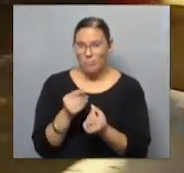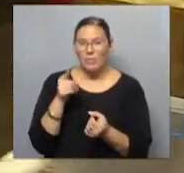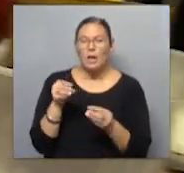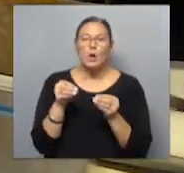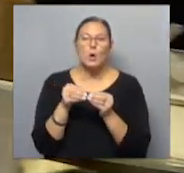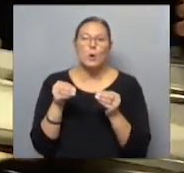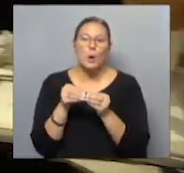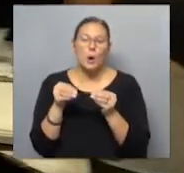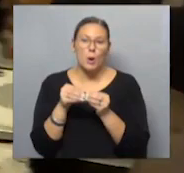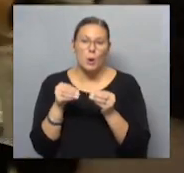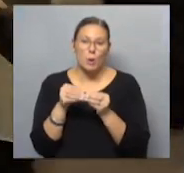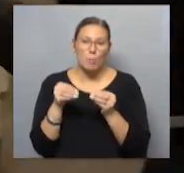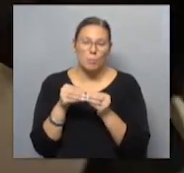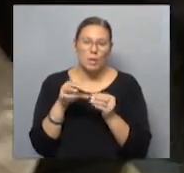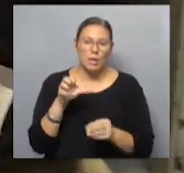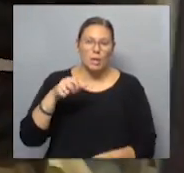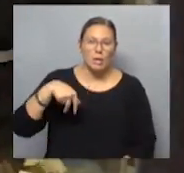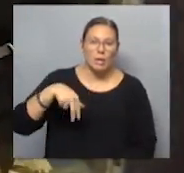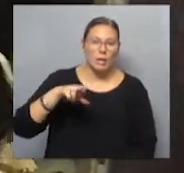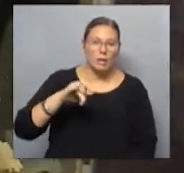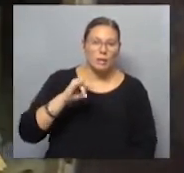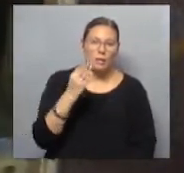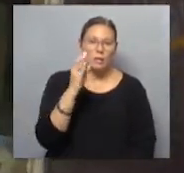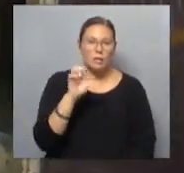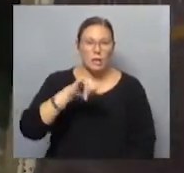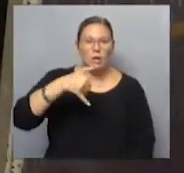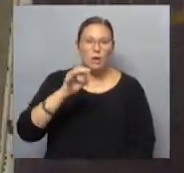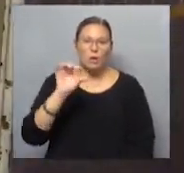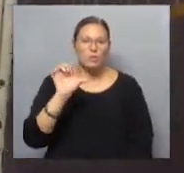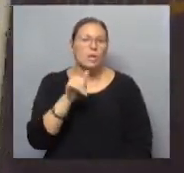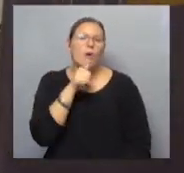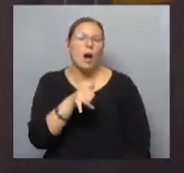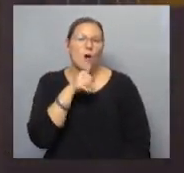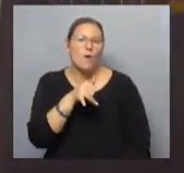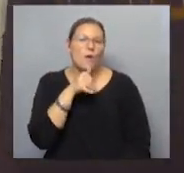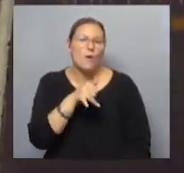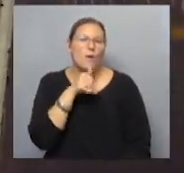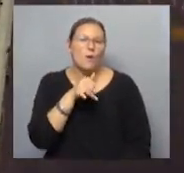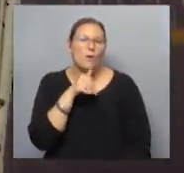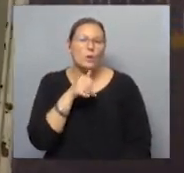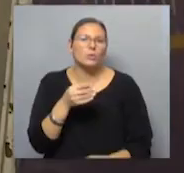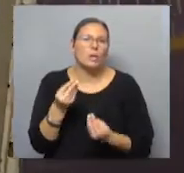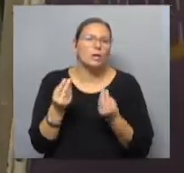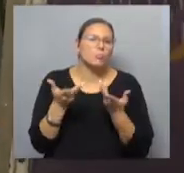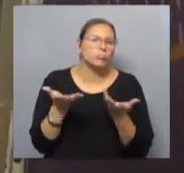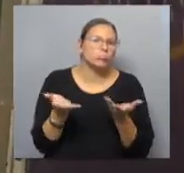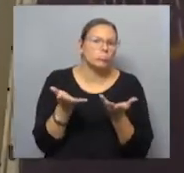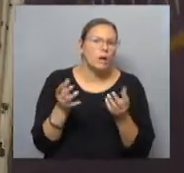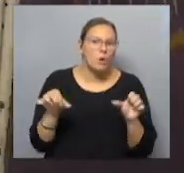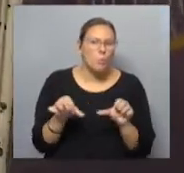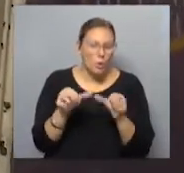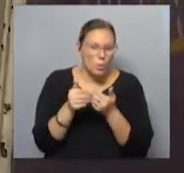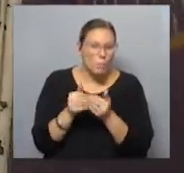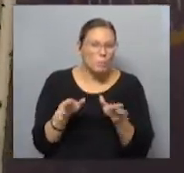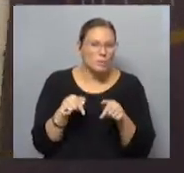los compañeros Enrique y José, que me van a contar un poco desde cuándo hacen